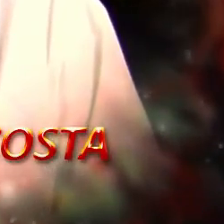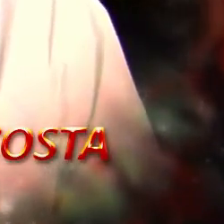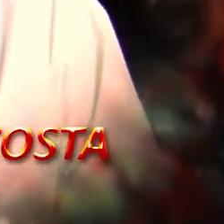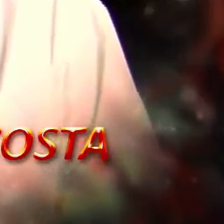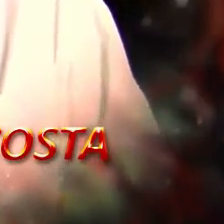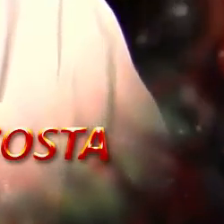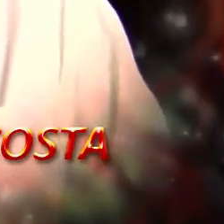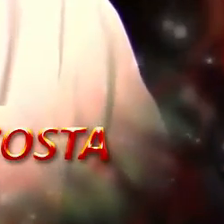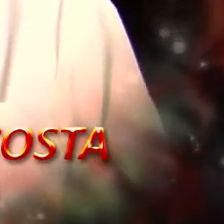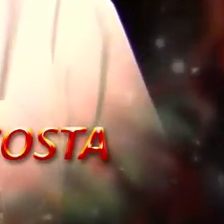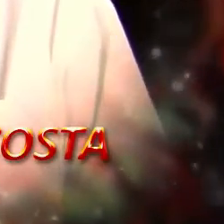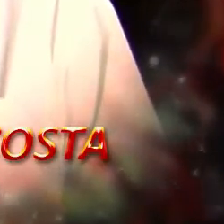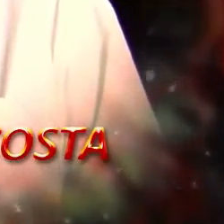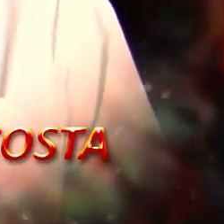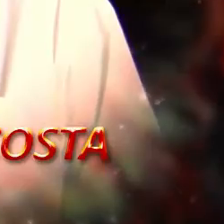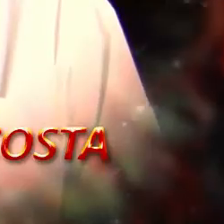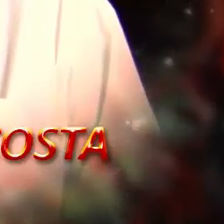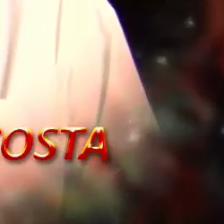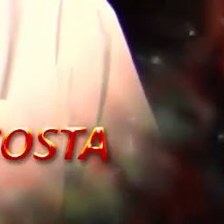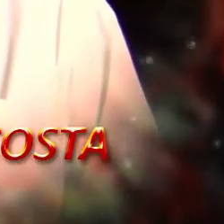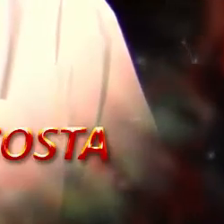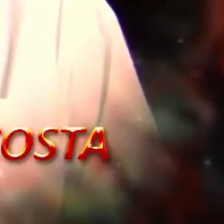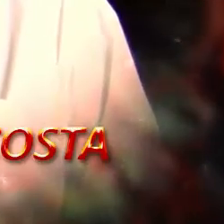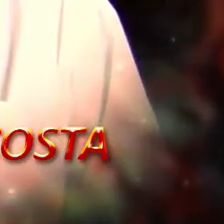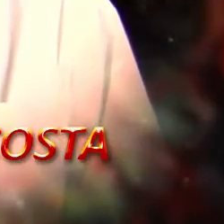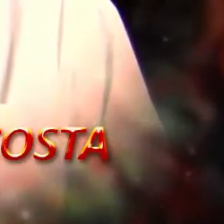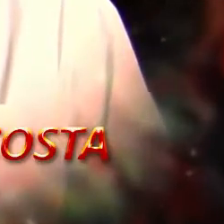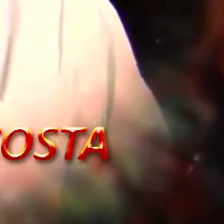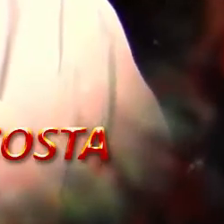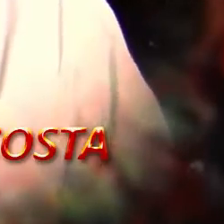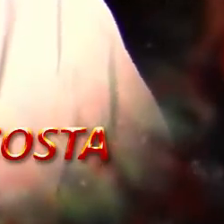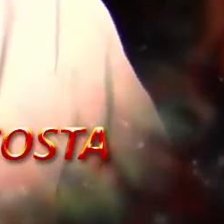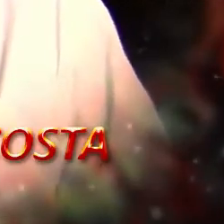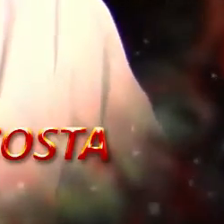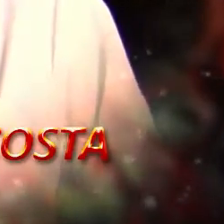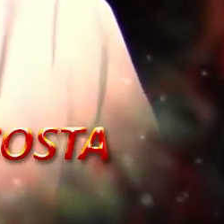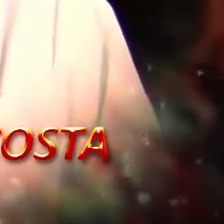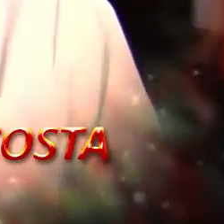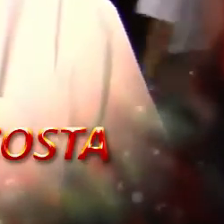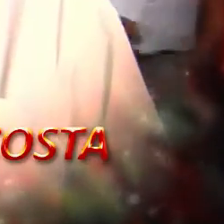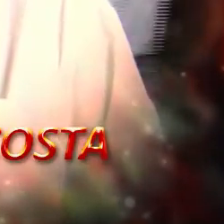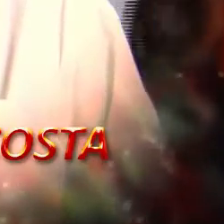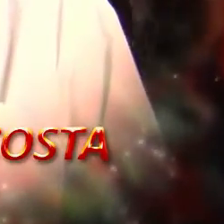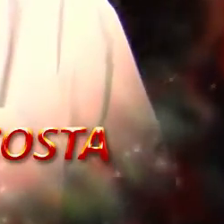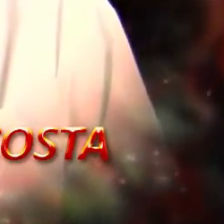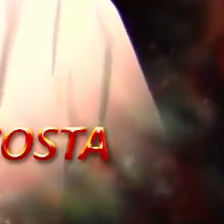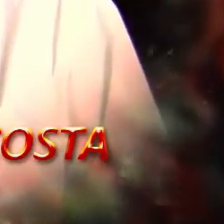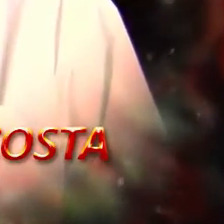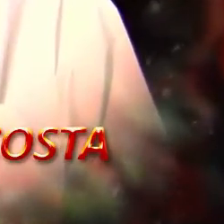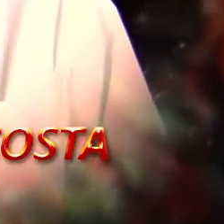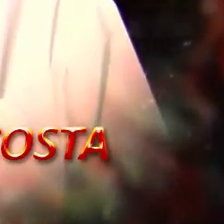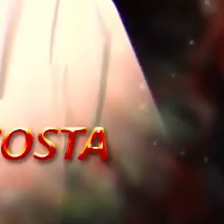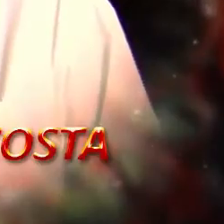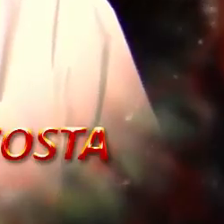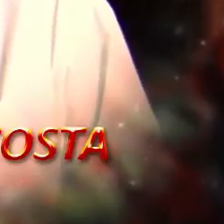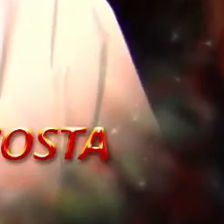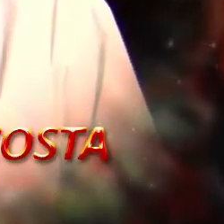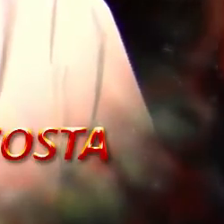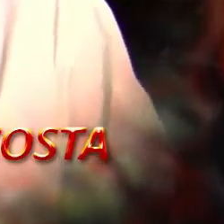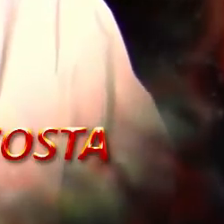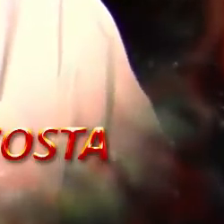una feliz Navidad y un venturoso año 2017. Ojalá no tengamos ningún accidente en este mes de